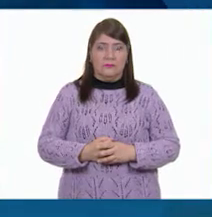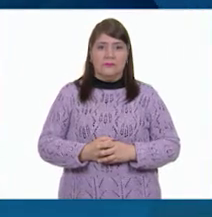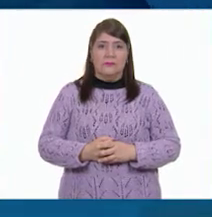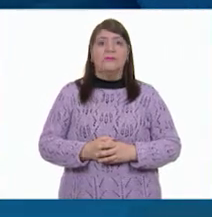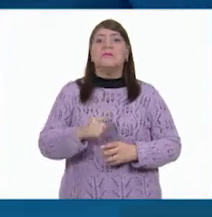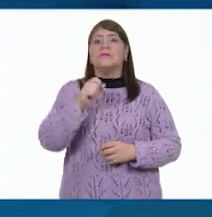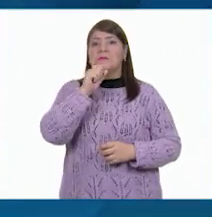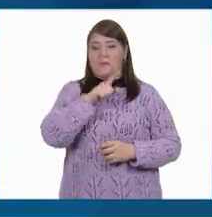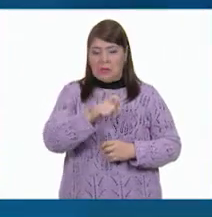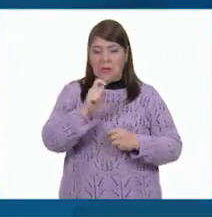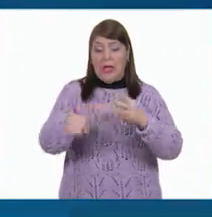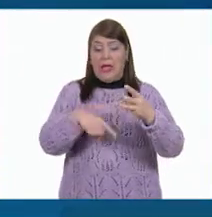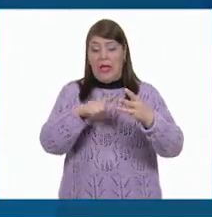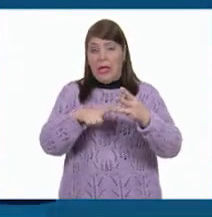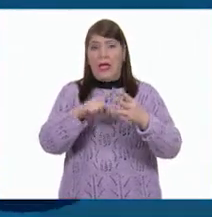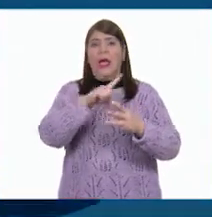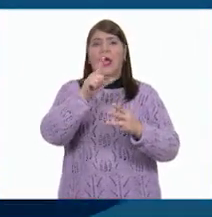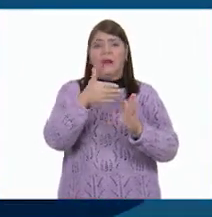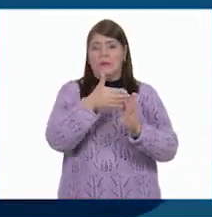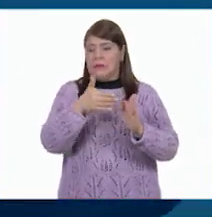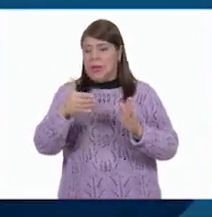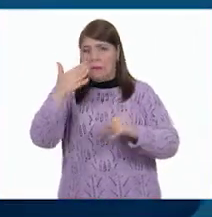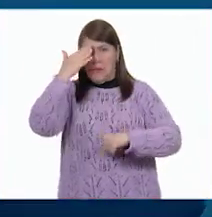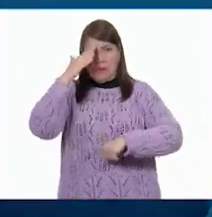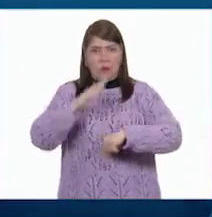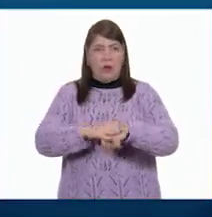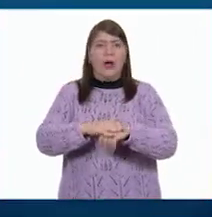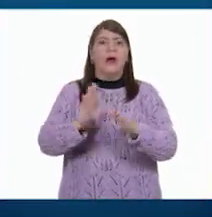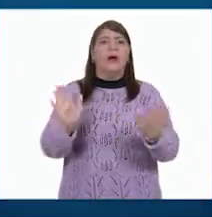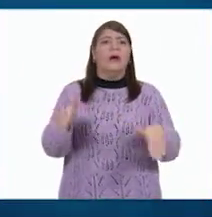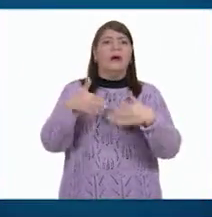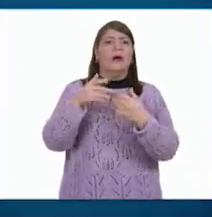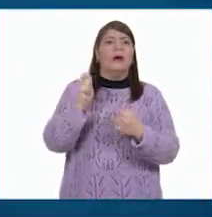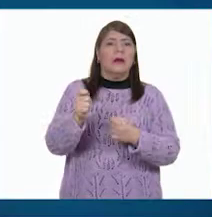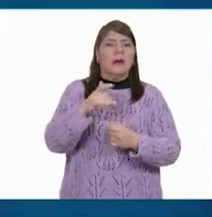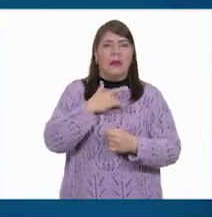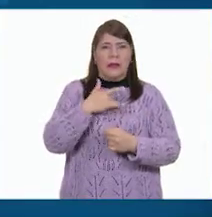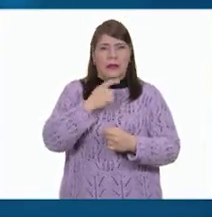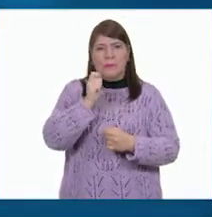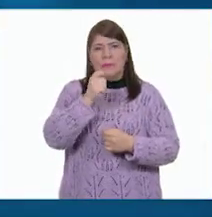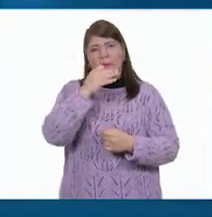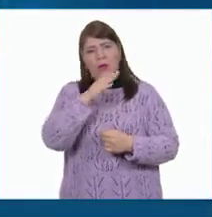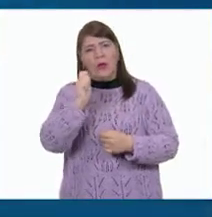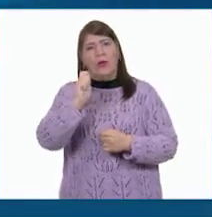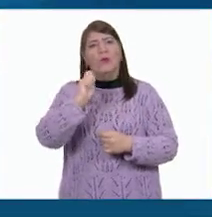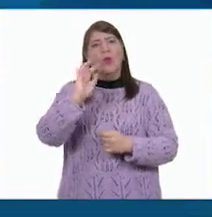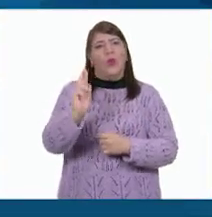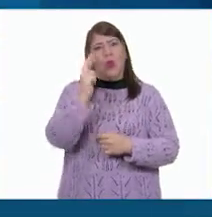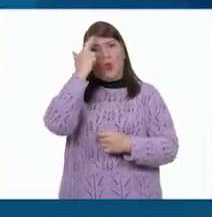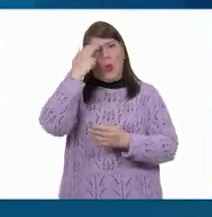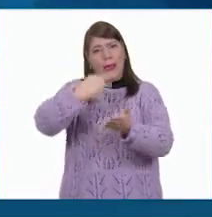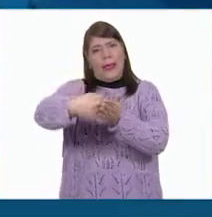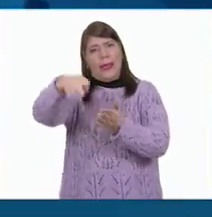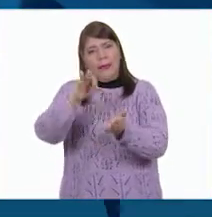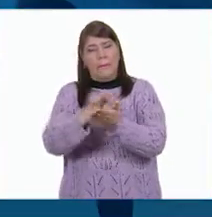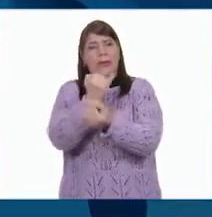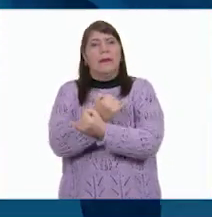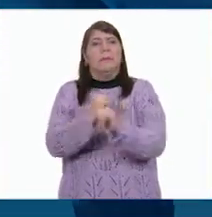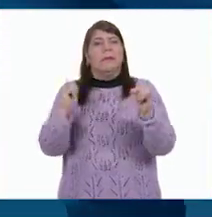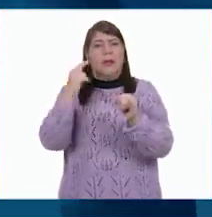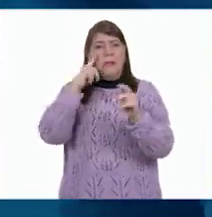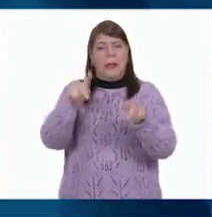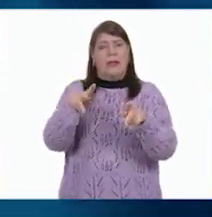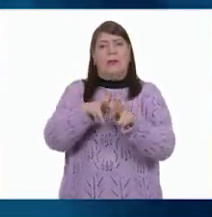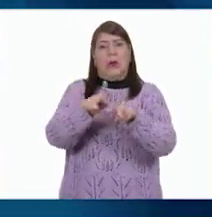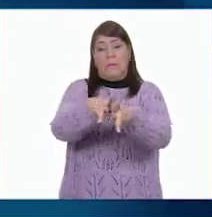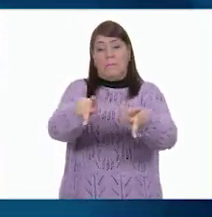Y finalmente, el ciclo de conmemoraciones cerró con la ceremonia de apoteosis a los héroes de la independencia. En el patio de